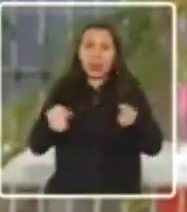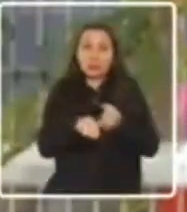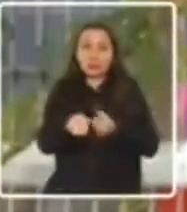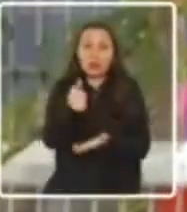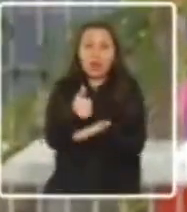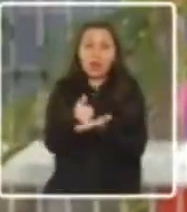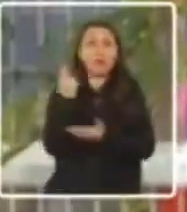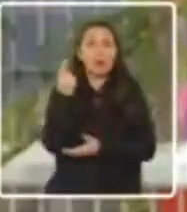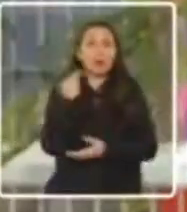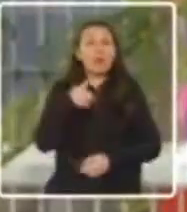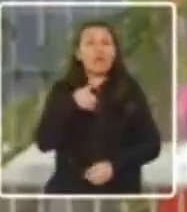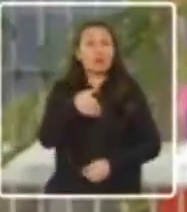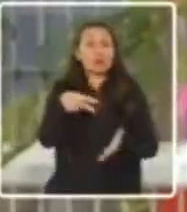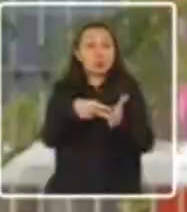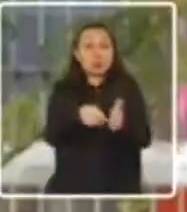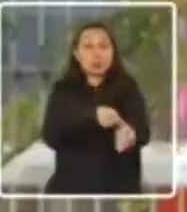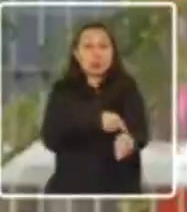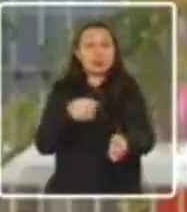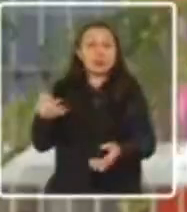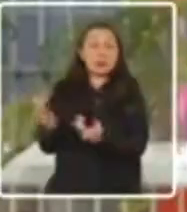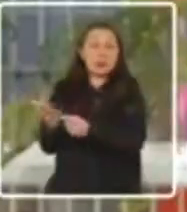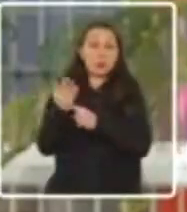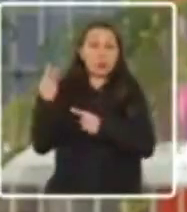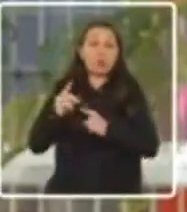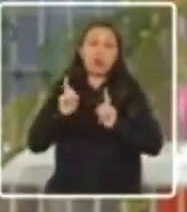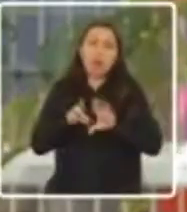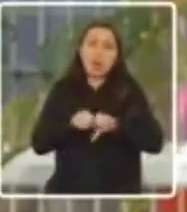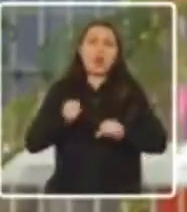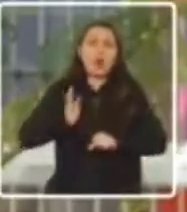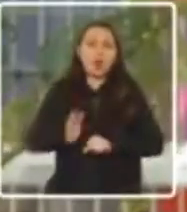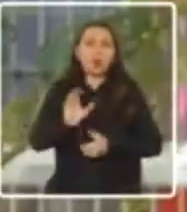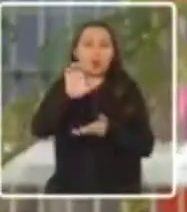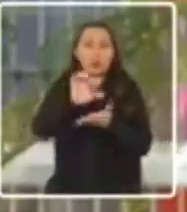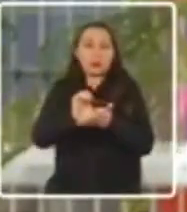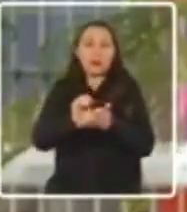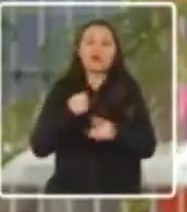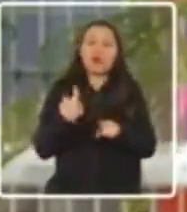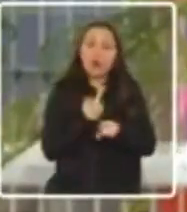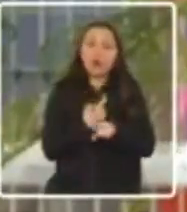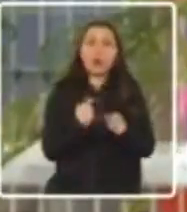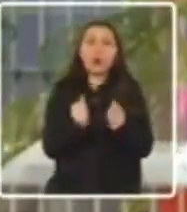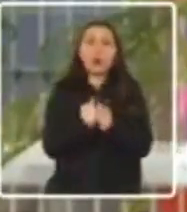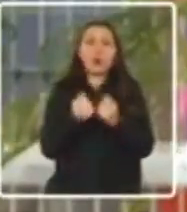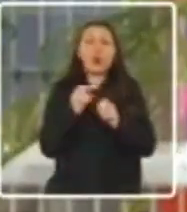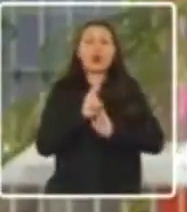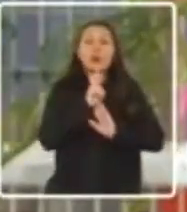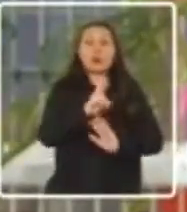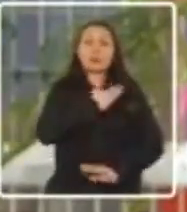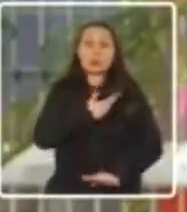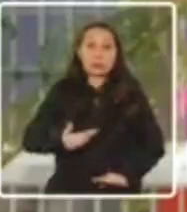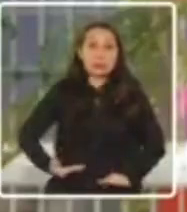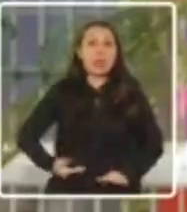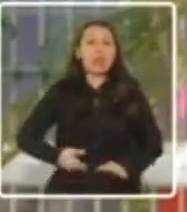alcalde, en particular lo de los buses eléctricos, usted me mostró la noticia, yo estoy de acuerdo en que tiene que haber continuidad del Estado. Voy a conversarlo con el delegado, con el